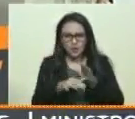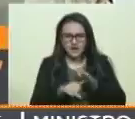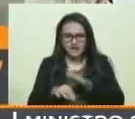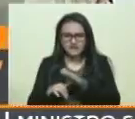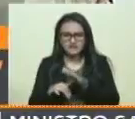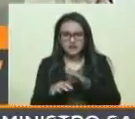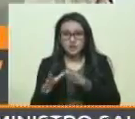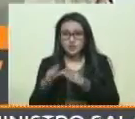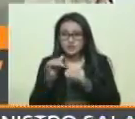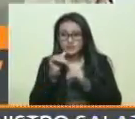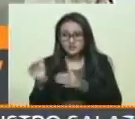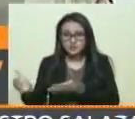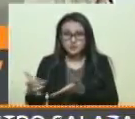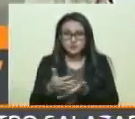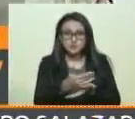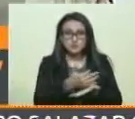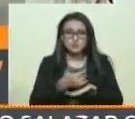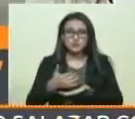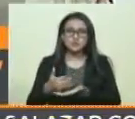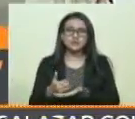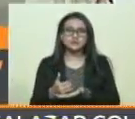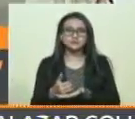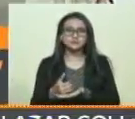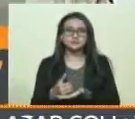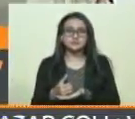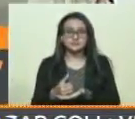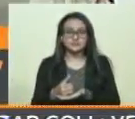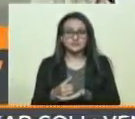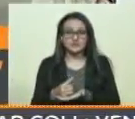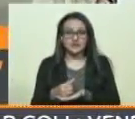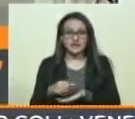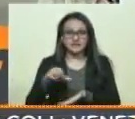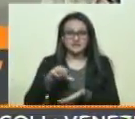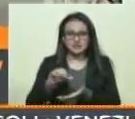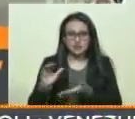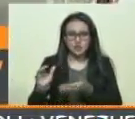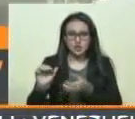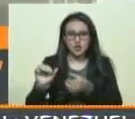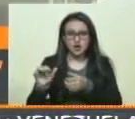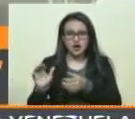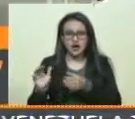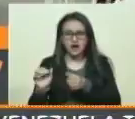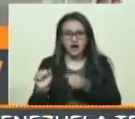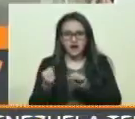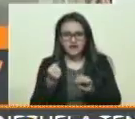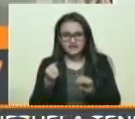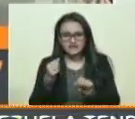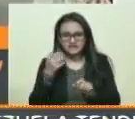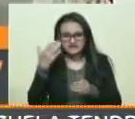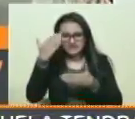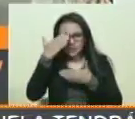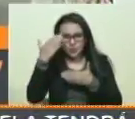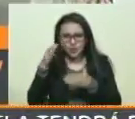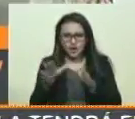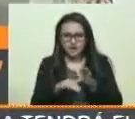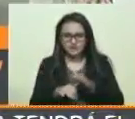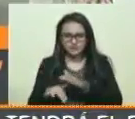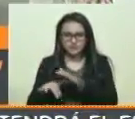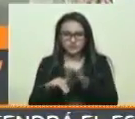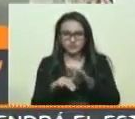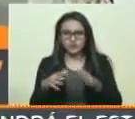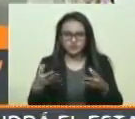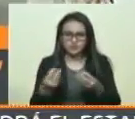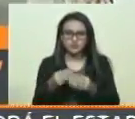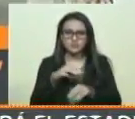de inteligencia sobre estos casos, un centro de detención preventiva antisecuestro, que estamos evaluando varios sitios conjuntamente con el